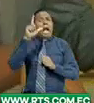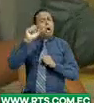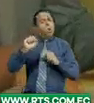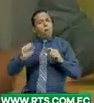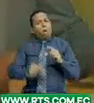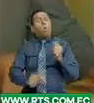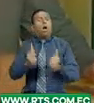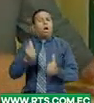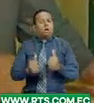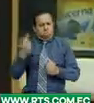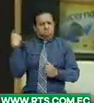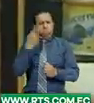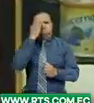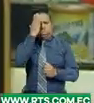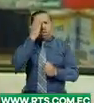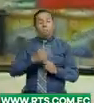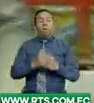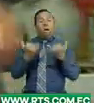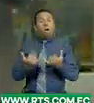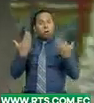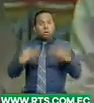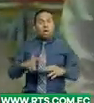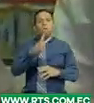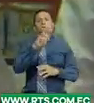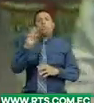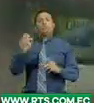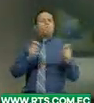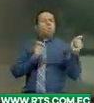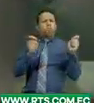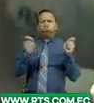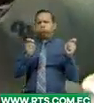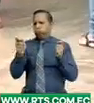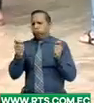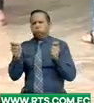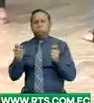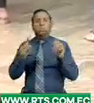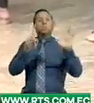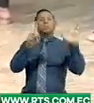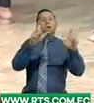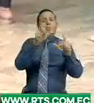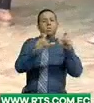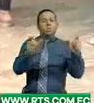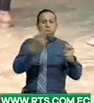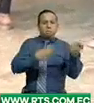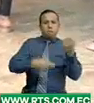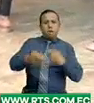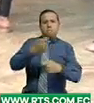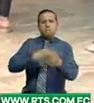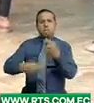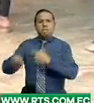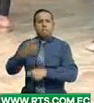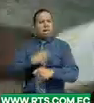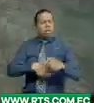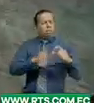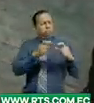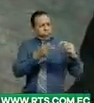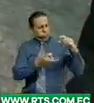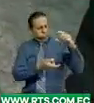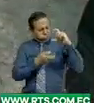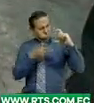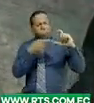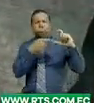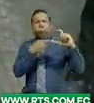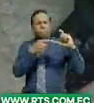el momento se han ejecutado más de 200 controles y 6 vendedores ambulantes que ofrecían alcohol sin registro sanitario